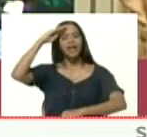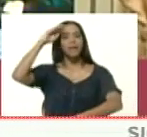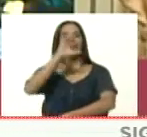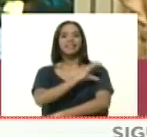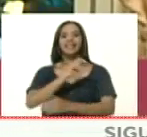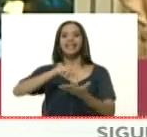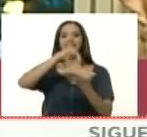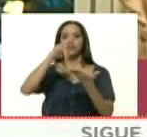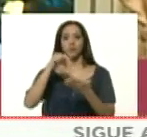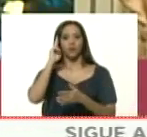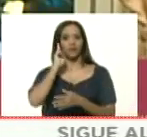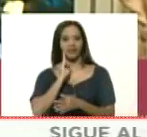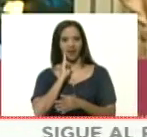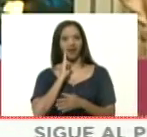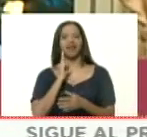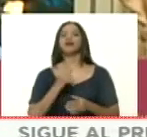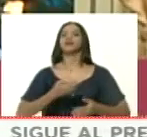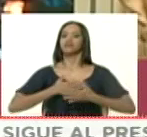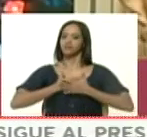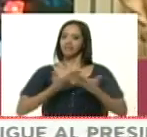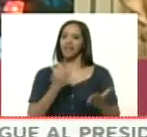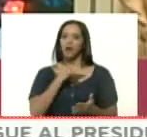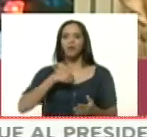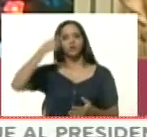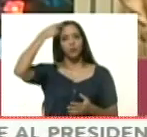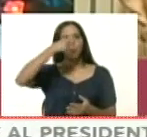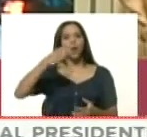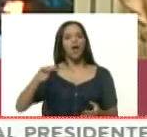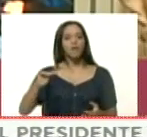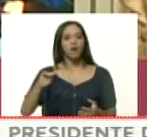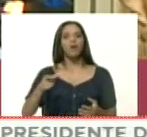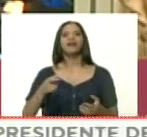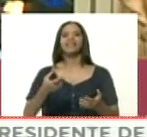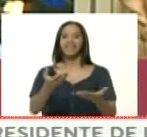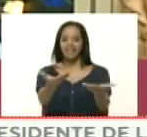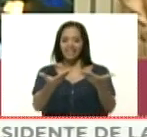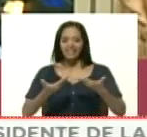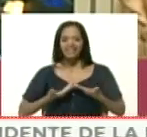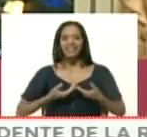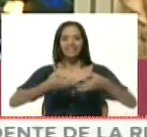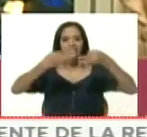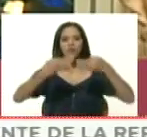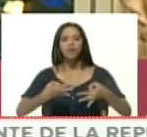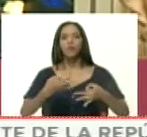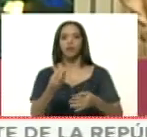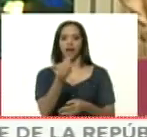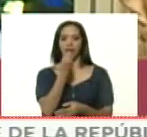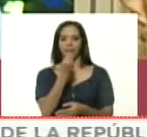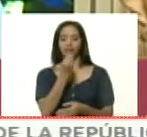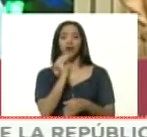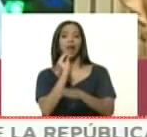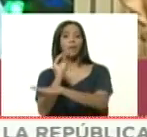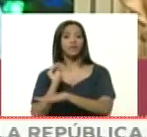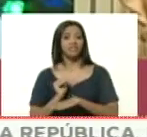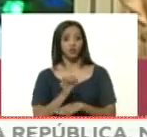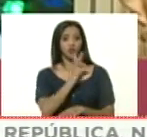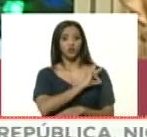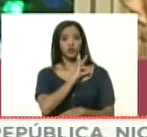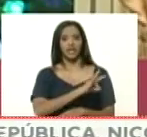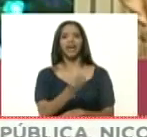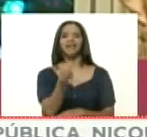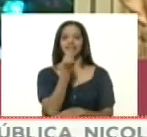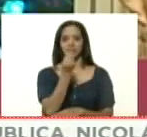nacional bolivariana, garantizarle a nuestro pueblo que le llegue seguro el alimento, la protección social del